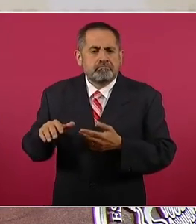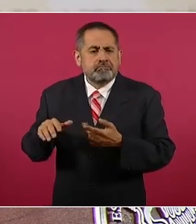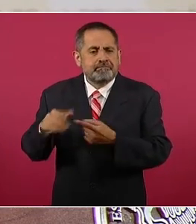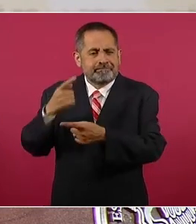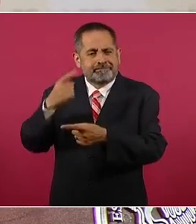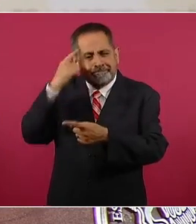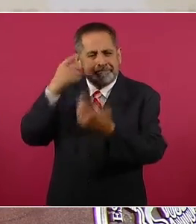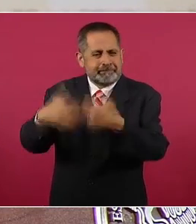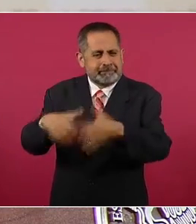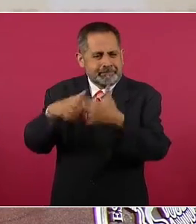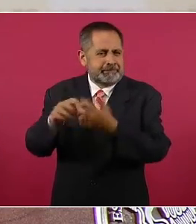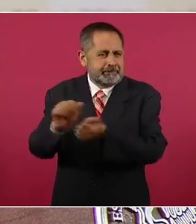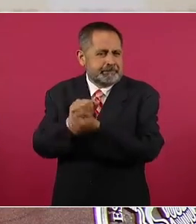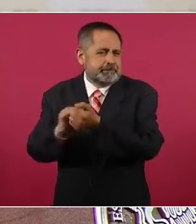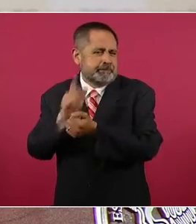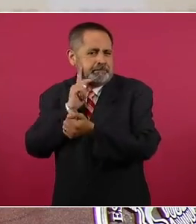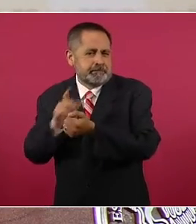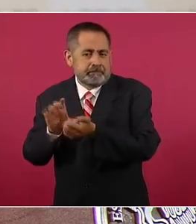en refinerías,